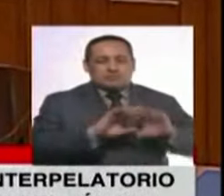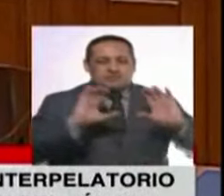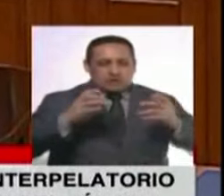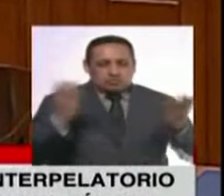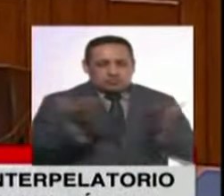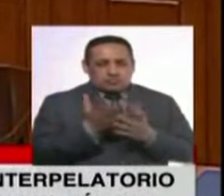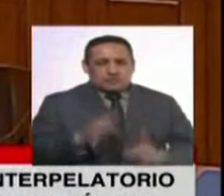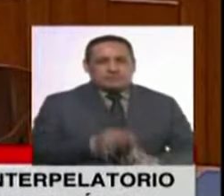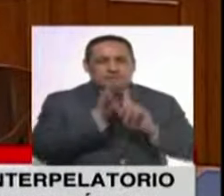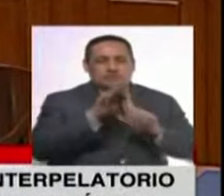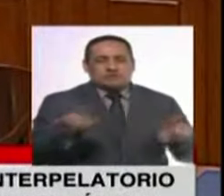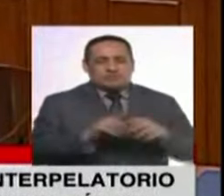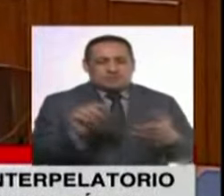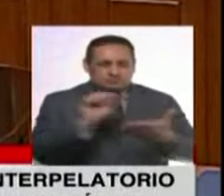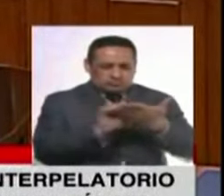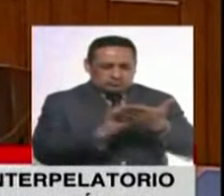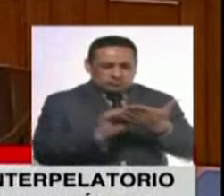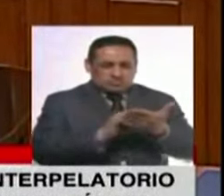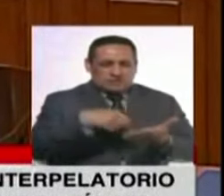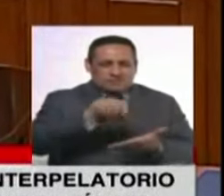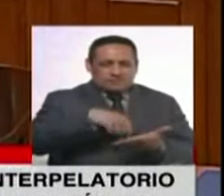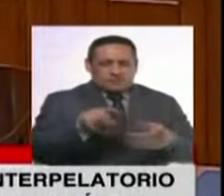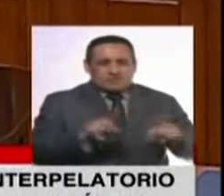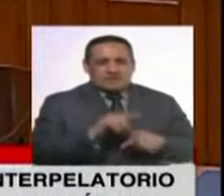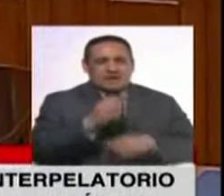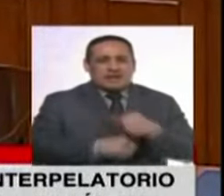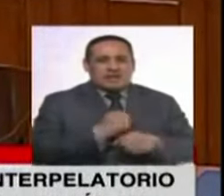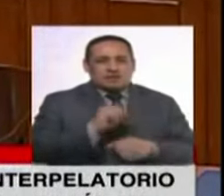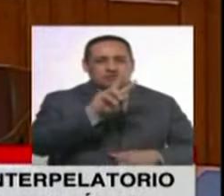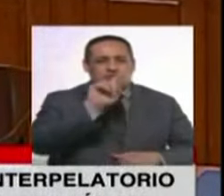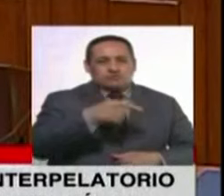de especialización y engrapotenia en el año